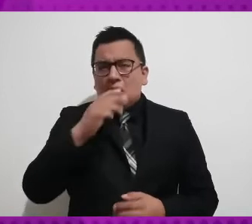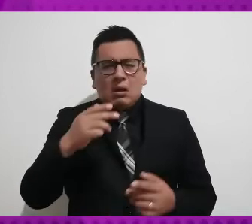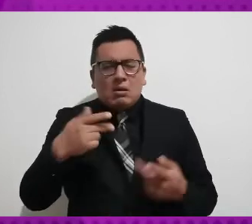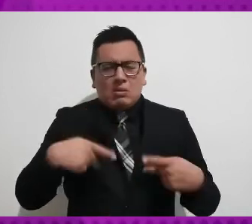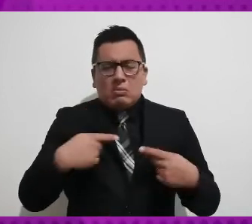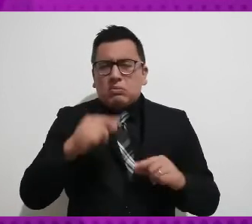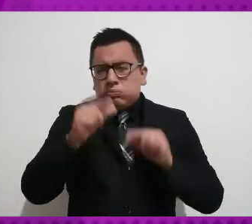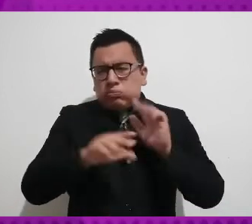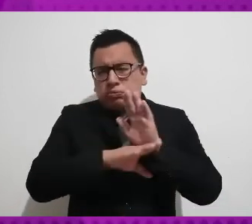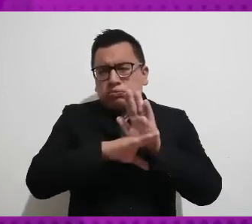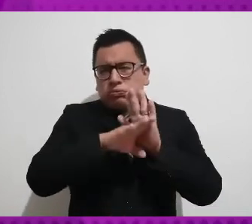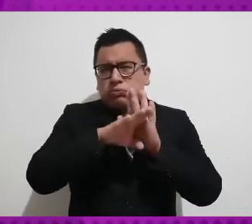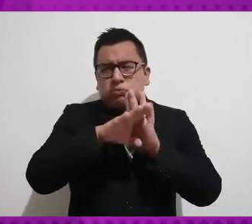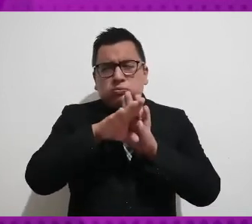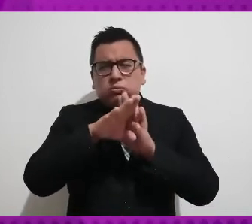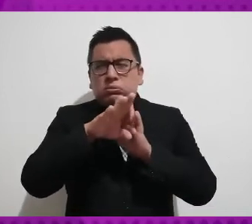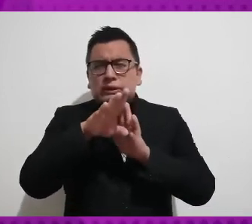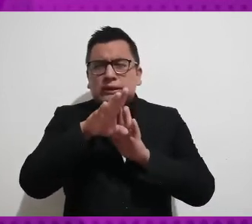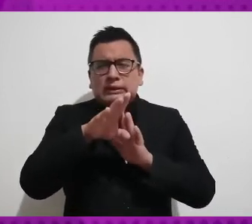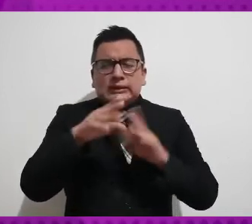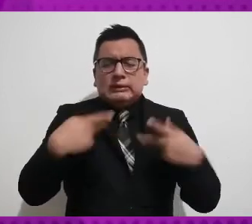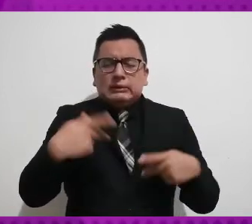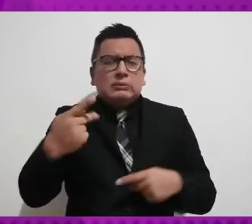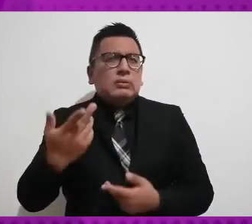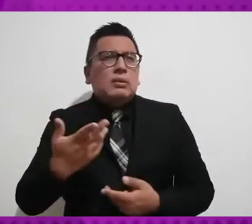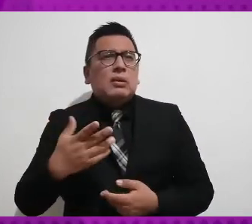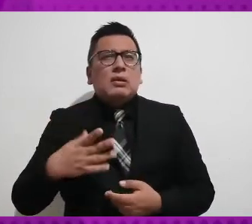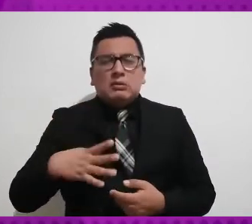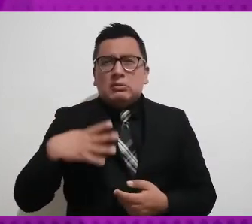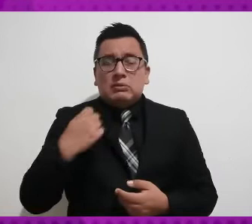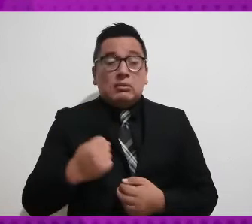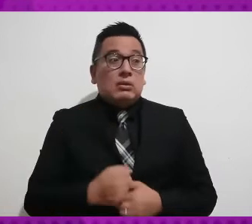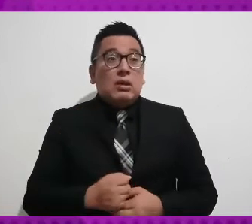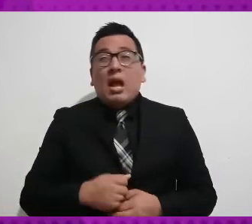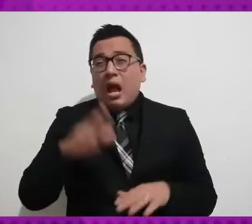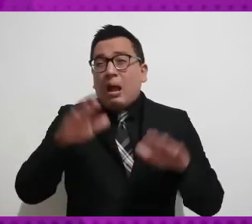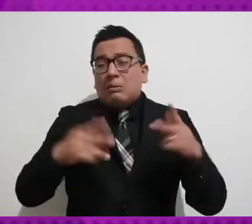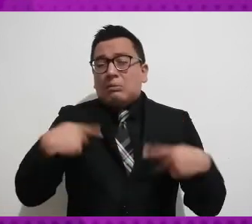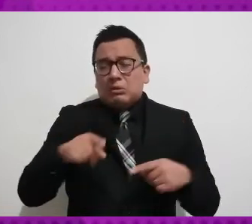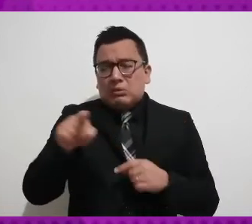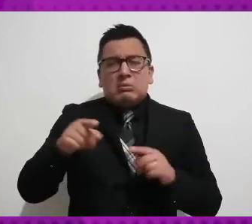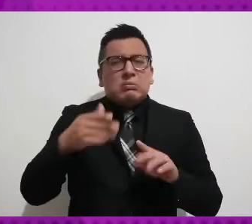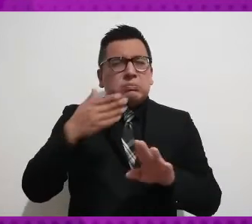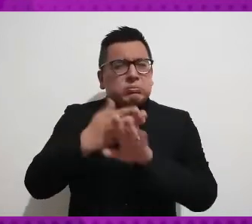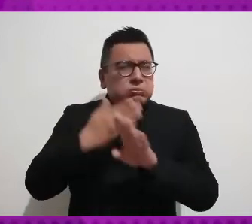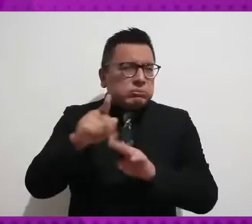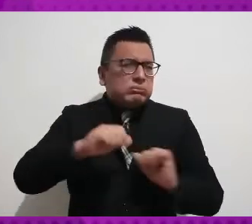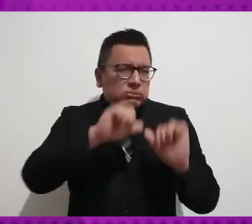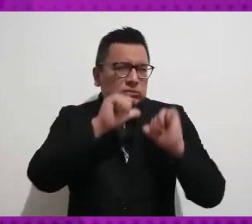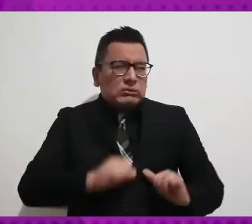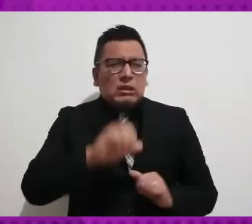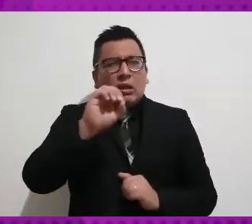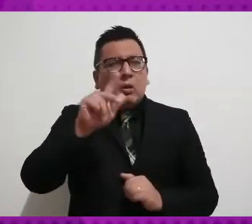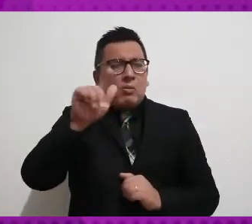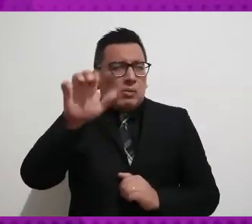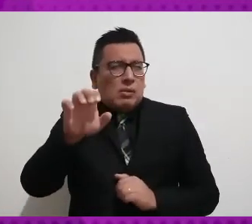cada jornada electoral y a pesar de que luego hay una crítica constante hacia los órganos electorales y